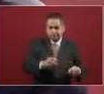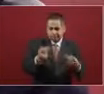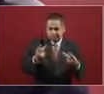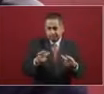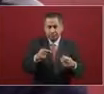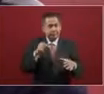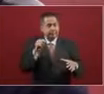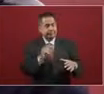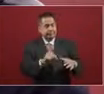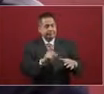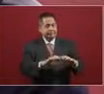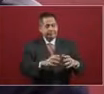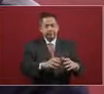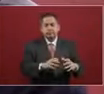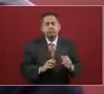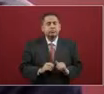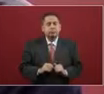estaban